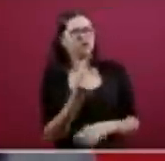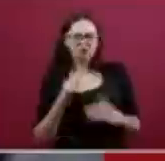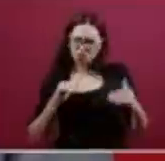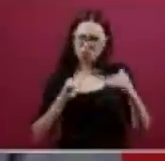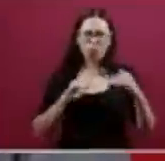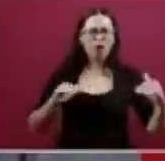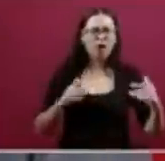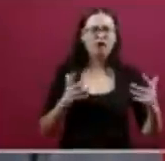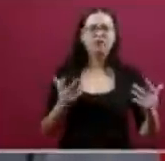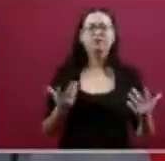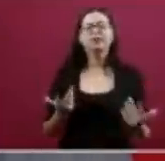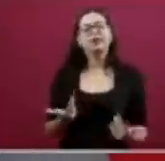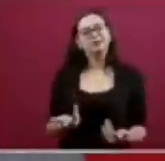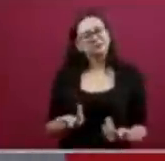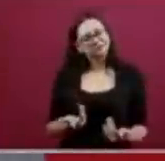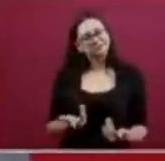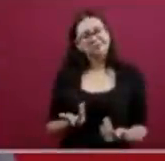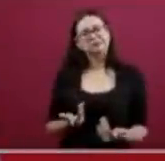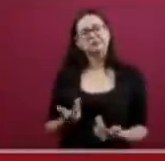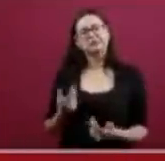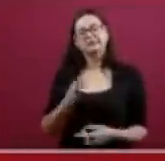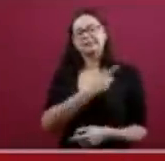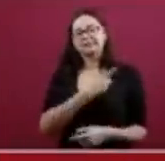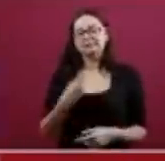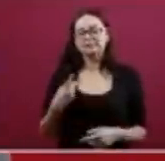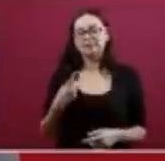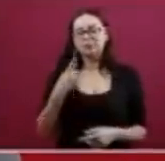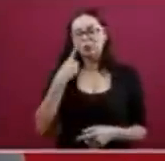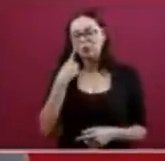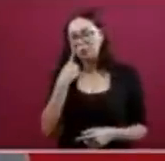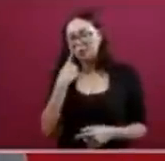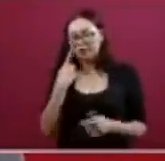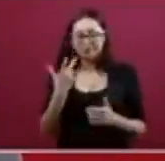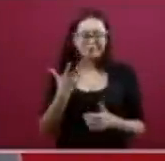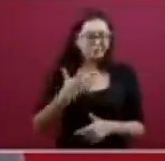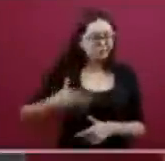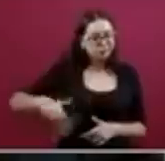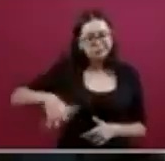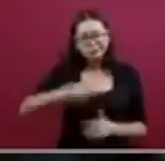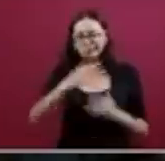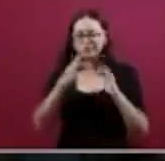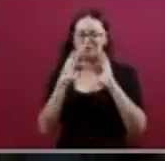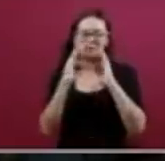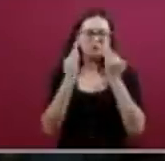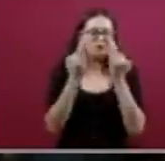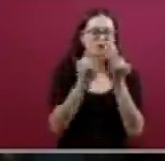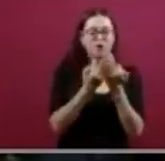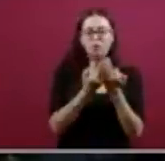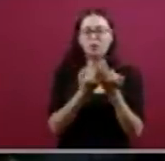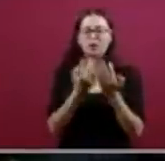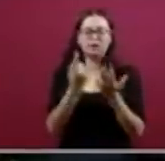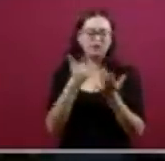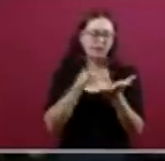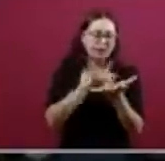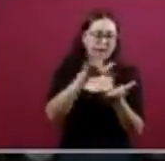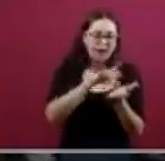Entonces, hay que buscar la forma de que el apoyo continúe,